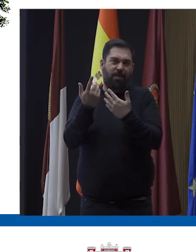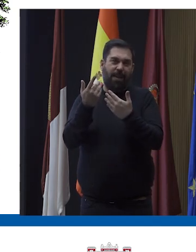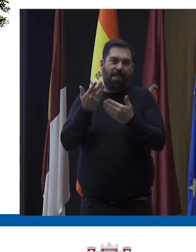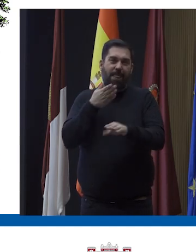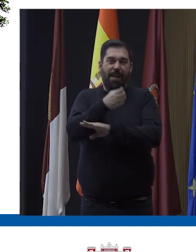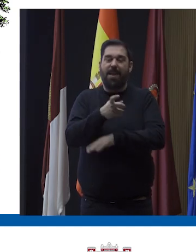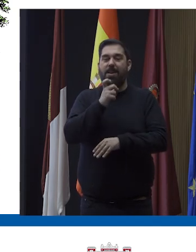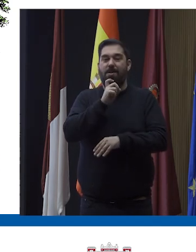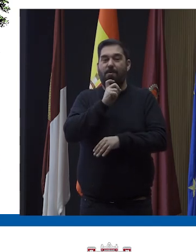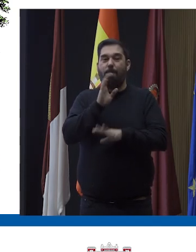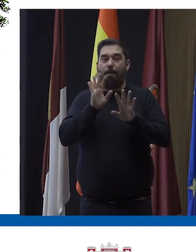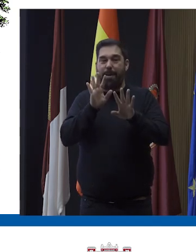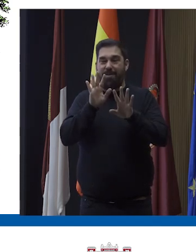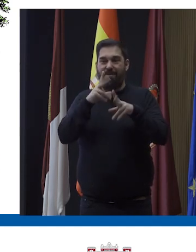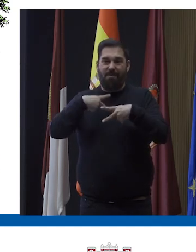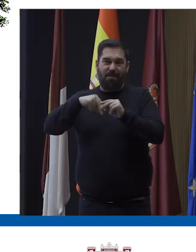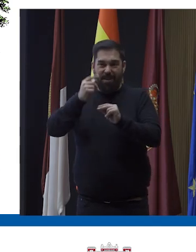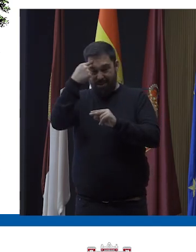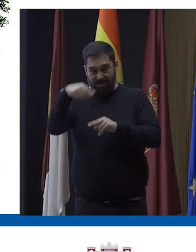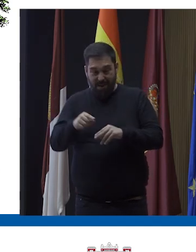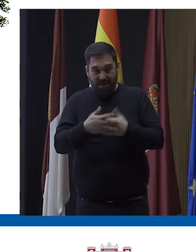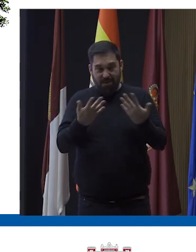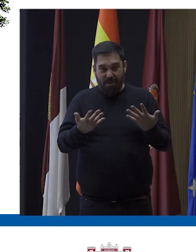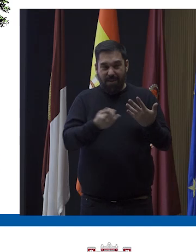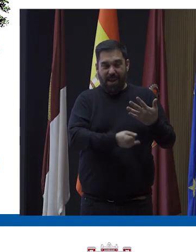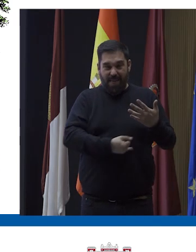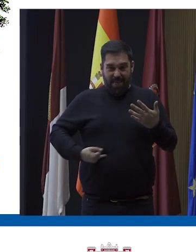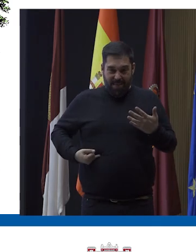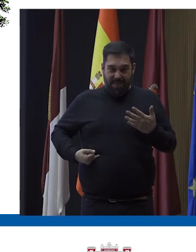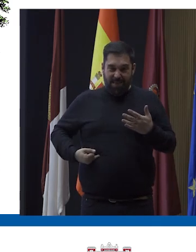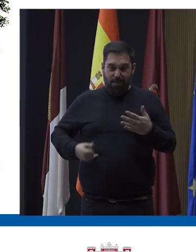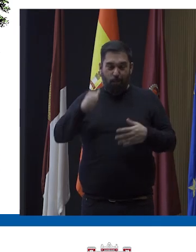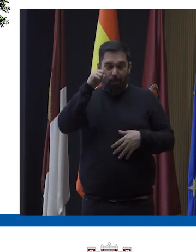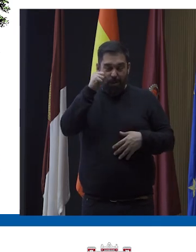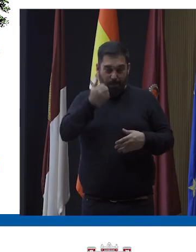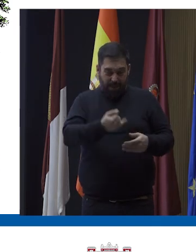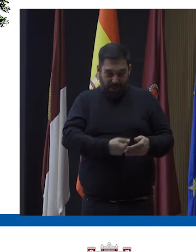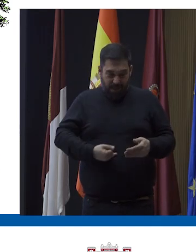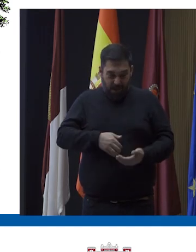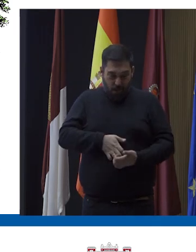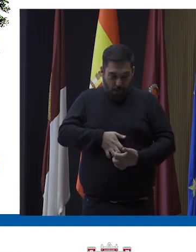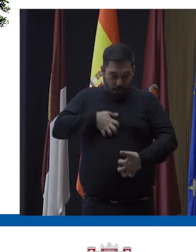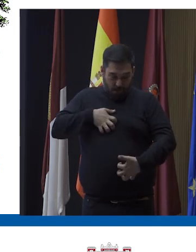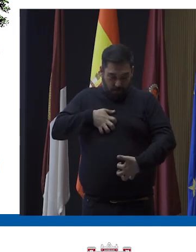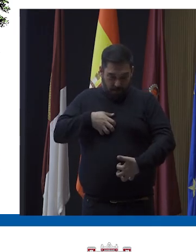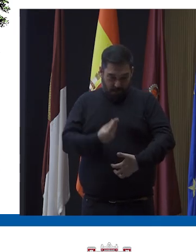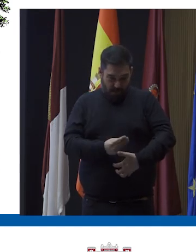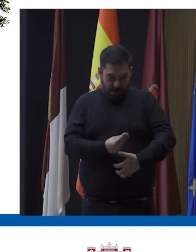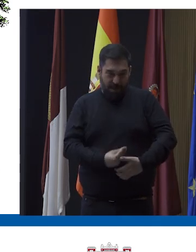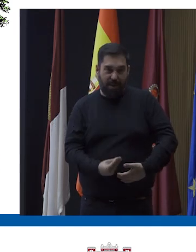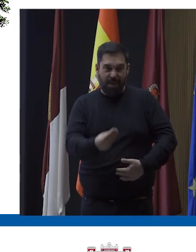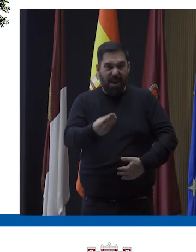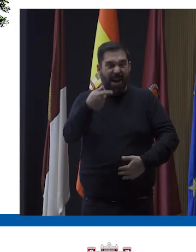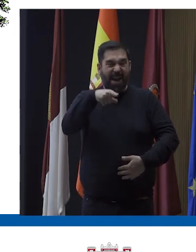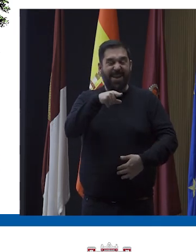Y entonces, pues, cesáreas. Efectivamente, a los 15 años, los niveles de prevalencia, es decir, los estudios hablan de mujeres que han